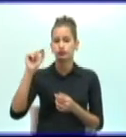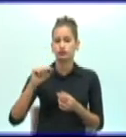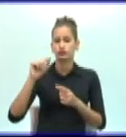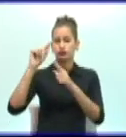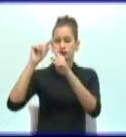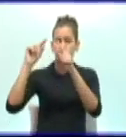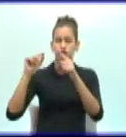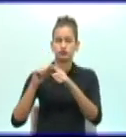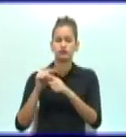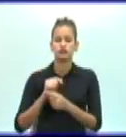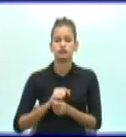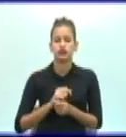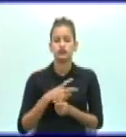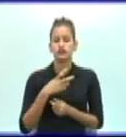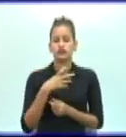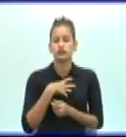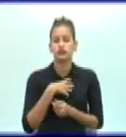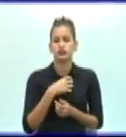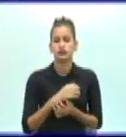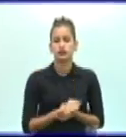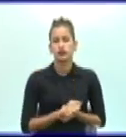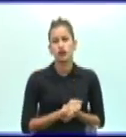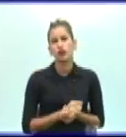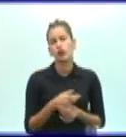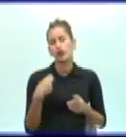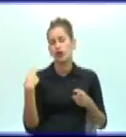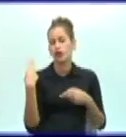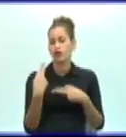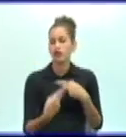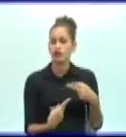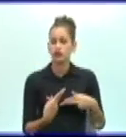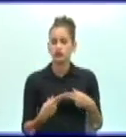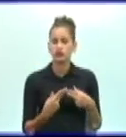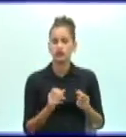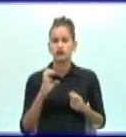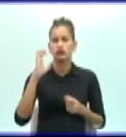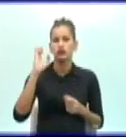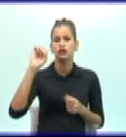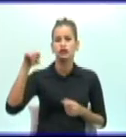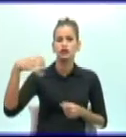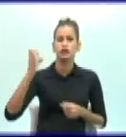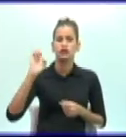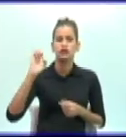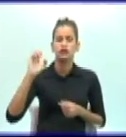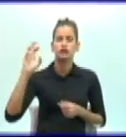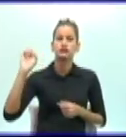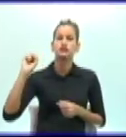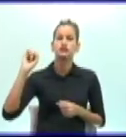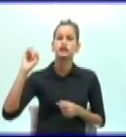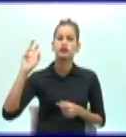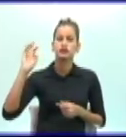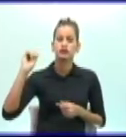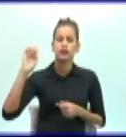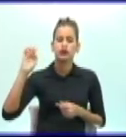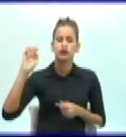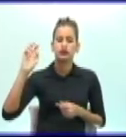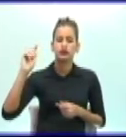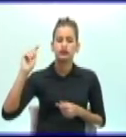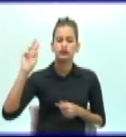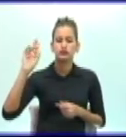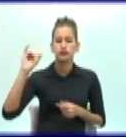He obtenido, porque he construido, el eje de simetría del ángulo ABC.